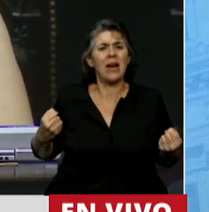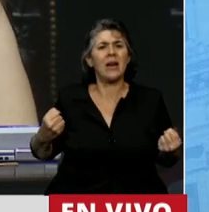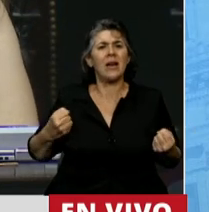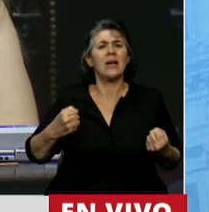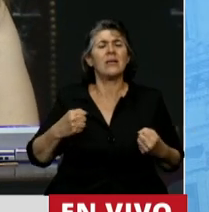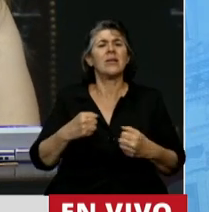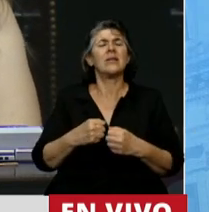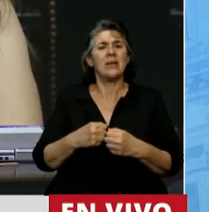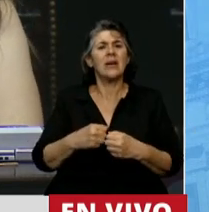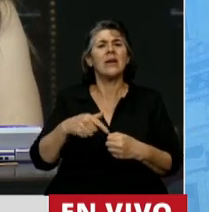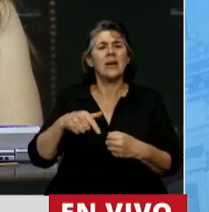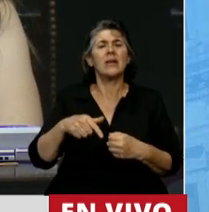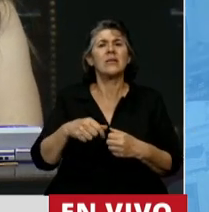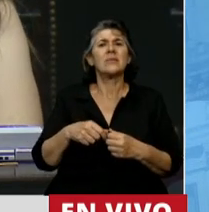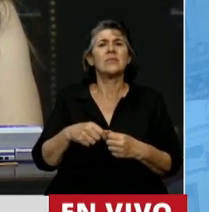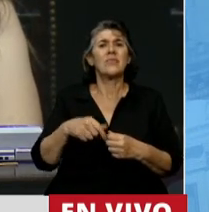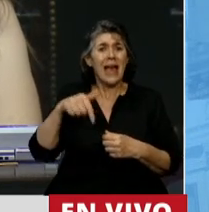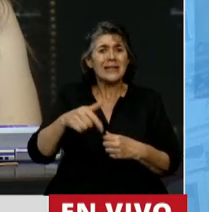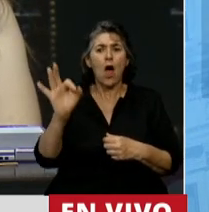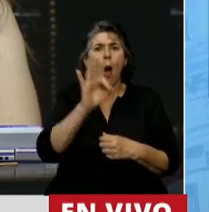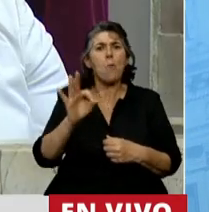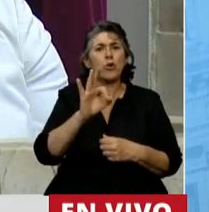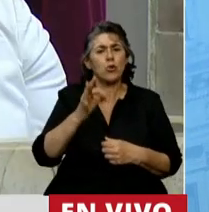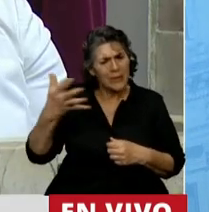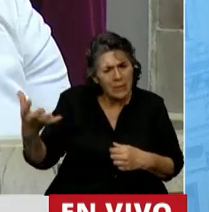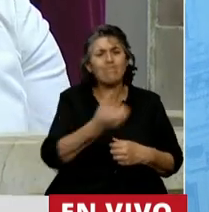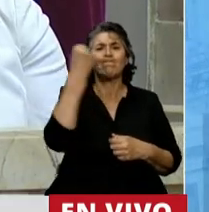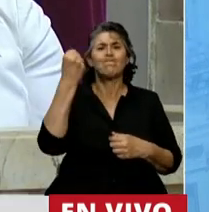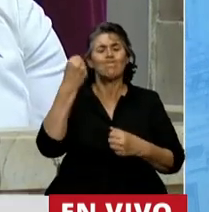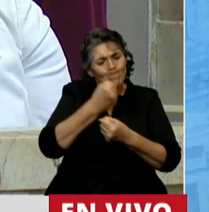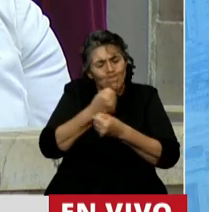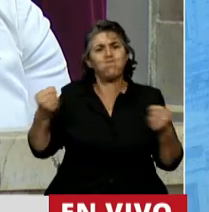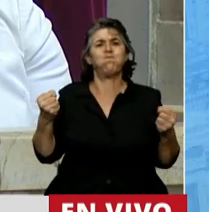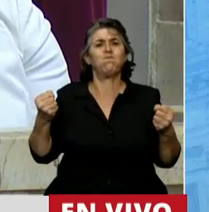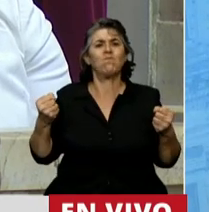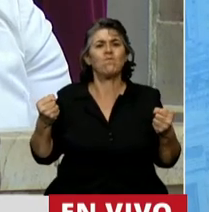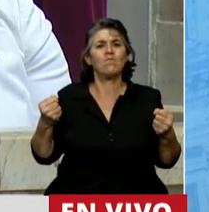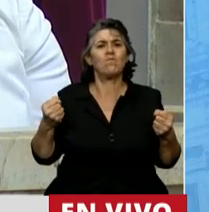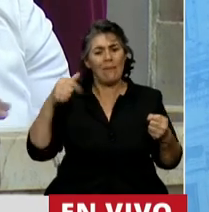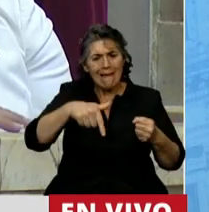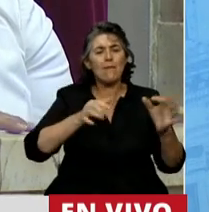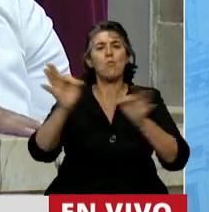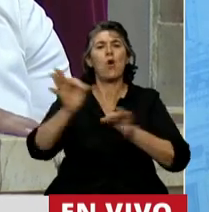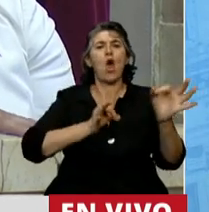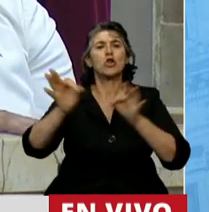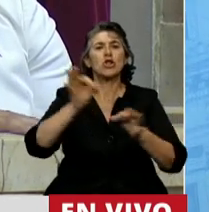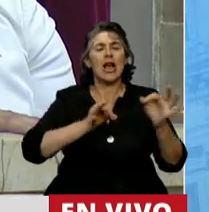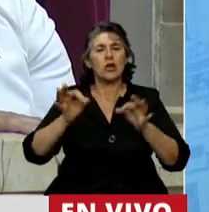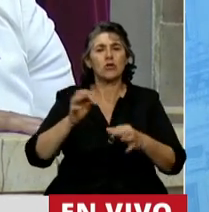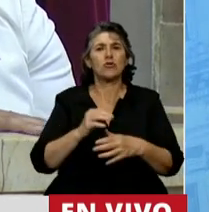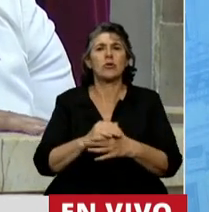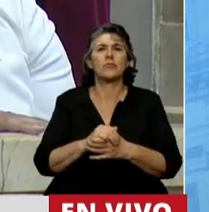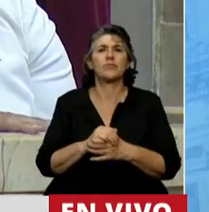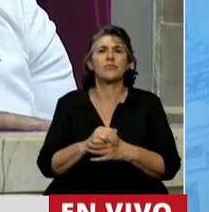trascendente que nos invita a dar la oportunidad de tratar este proyecto?